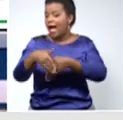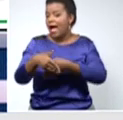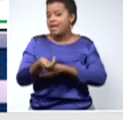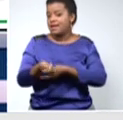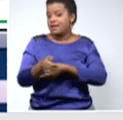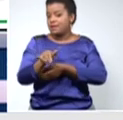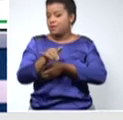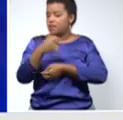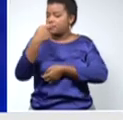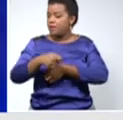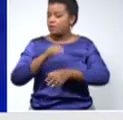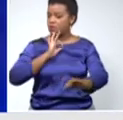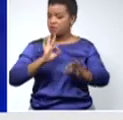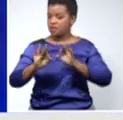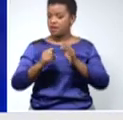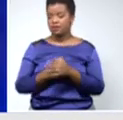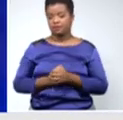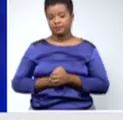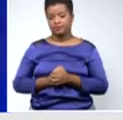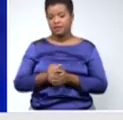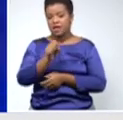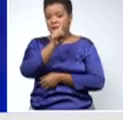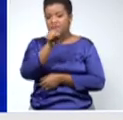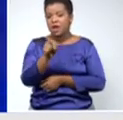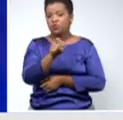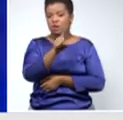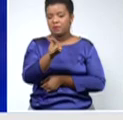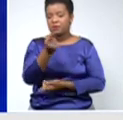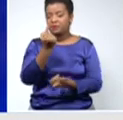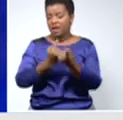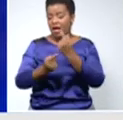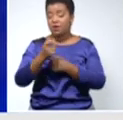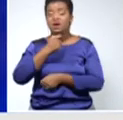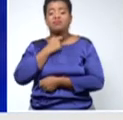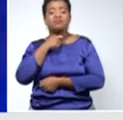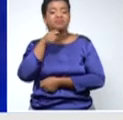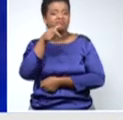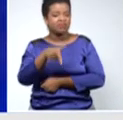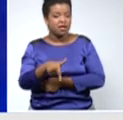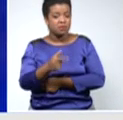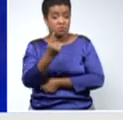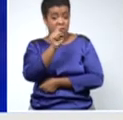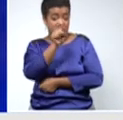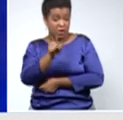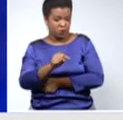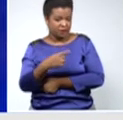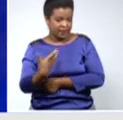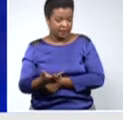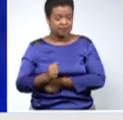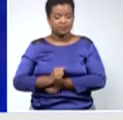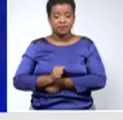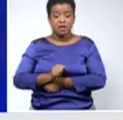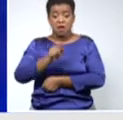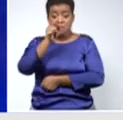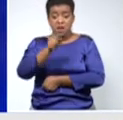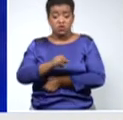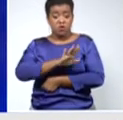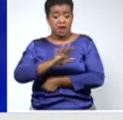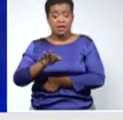de riesgo. Doctor, tengo algunas preguntas. Por ejemplo, hay una que dice, bueno, el que ya usó el